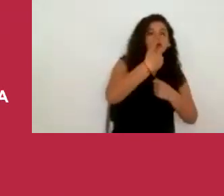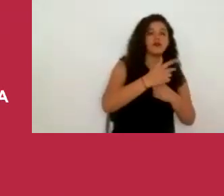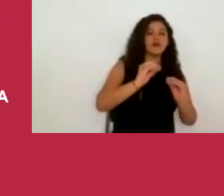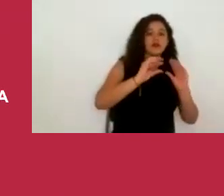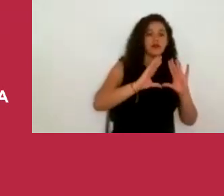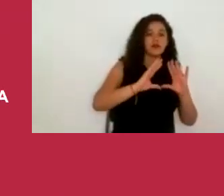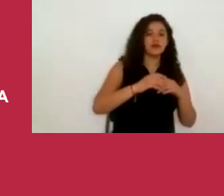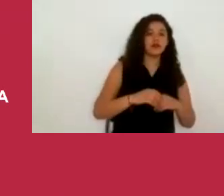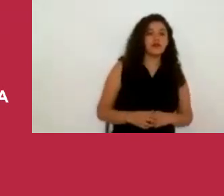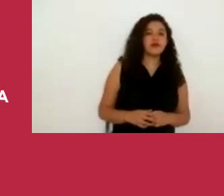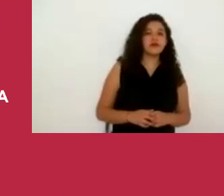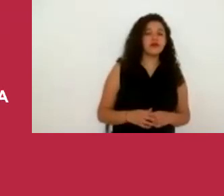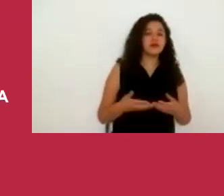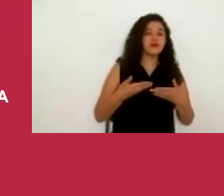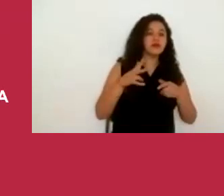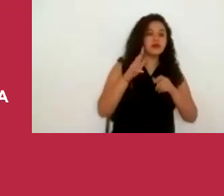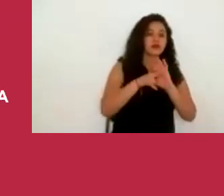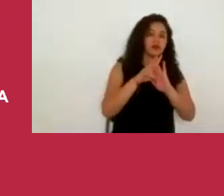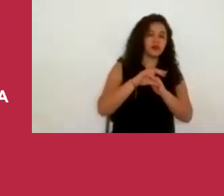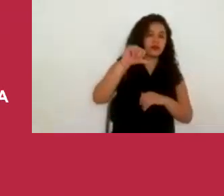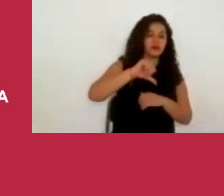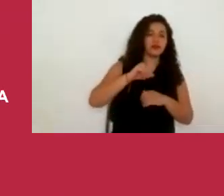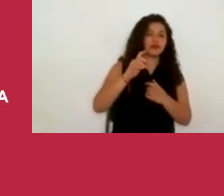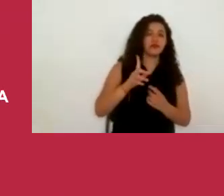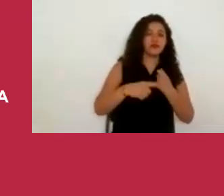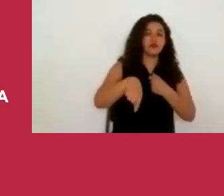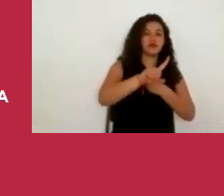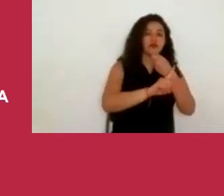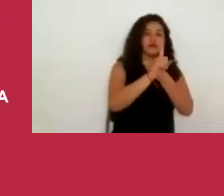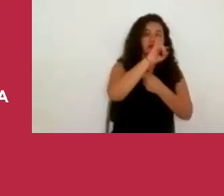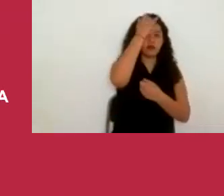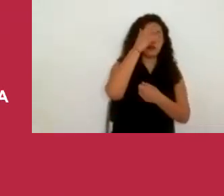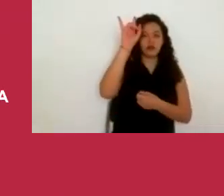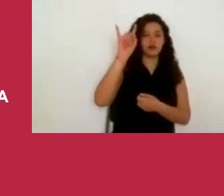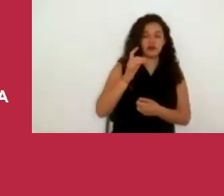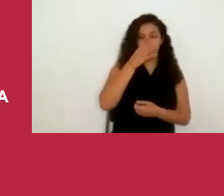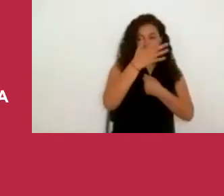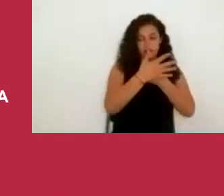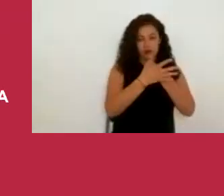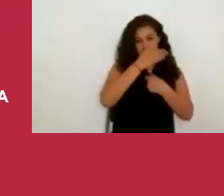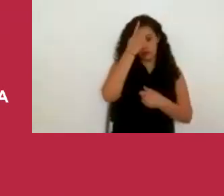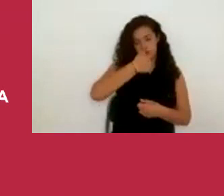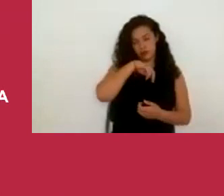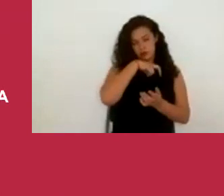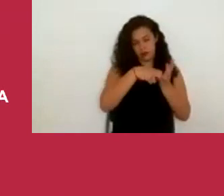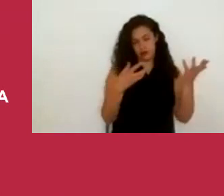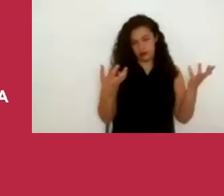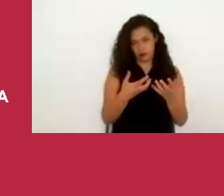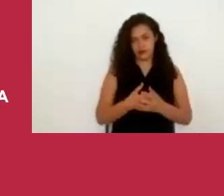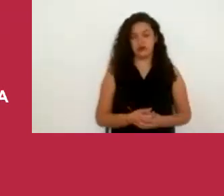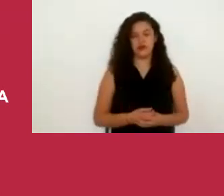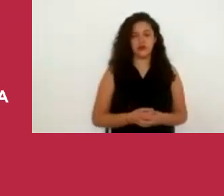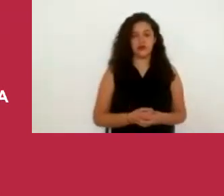sus cámaras. La sesión es grabada, por lo que les pedimos si tienen algún inconveniente con aparecer en ella, nos indiquen para llevar a cabo la edición